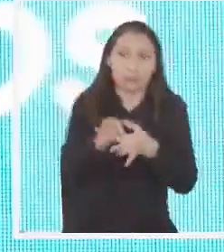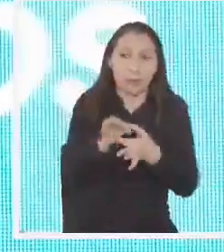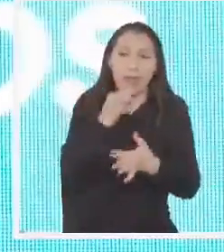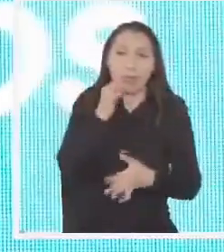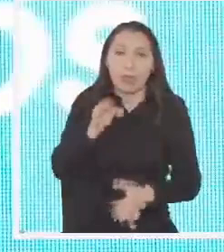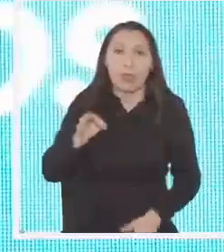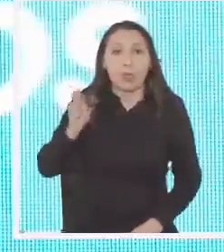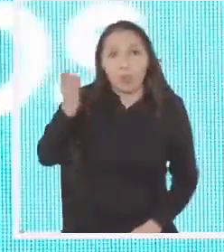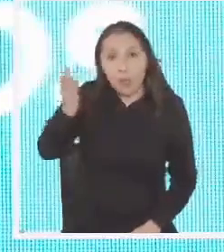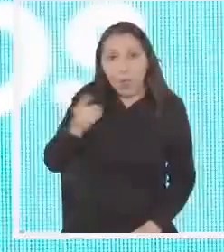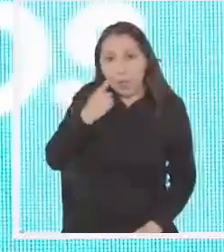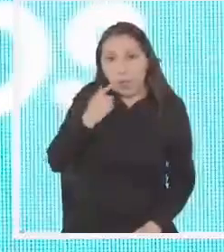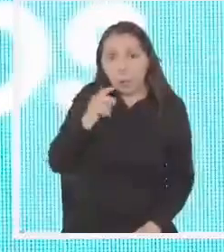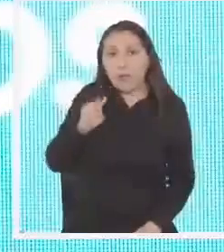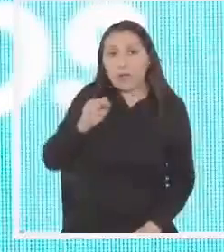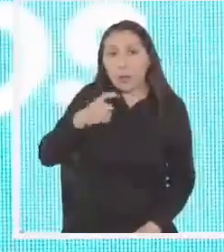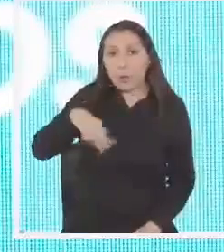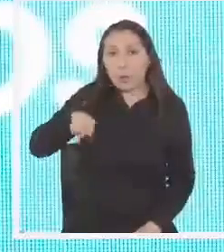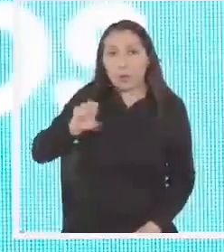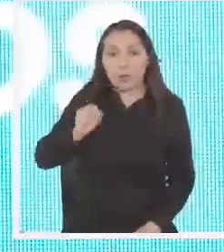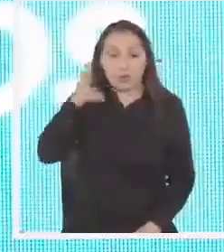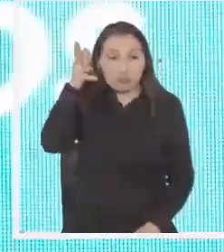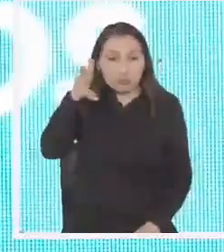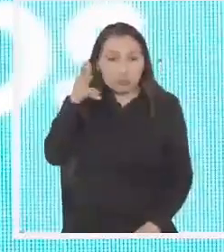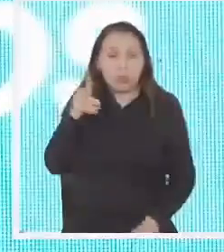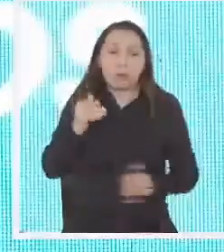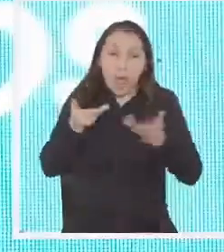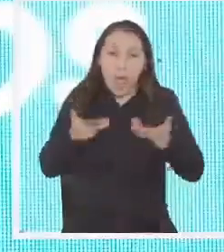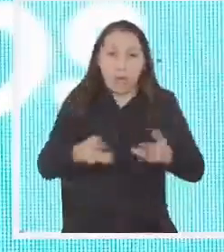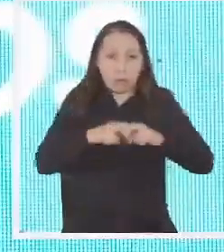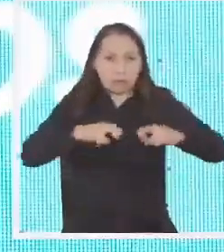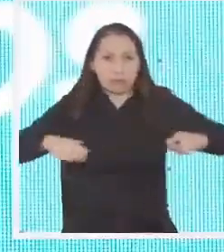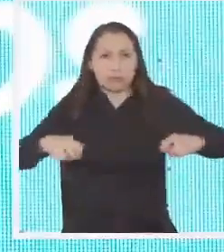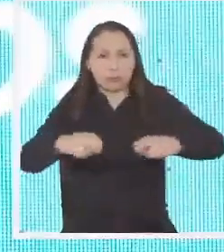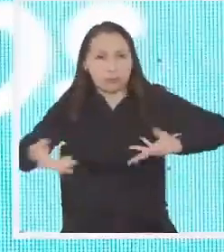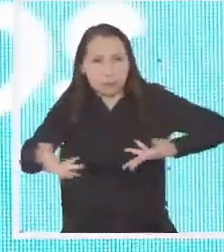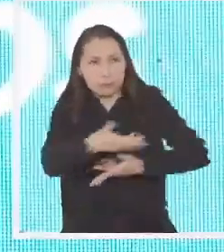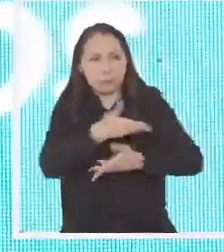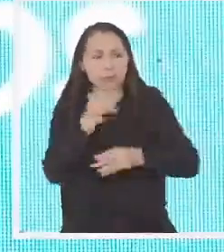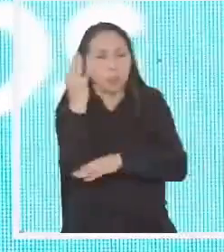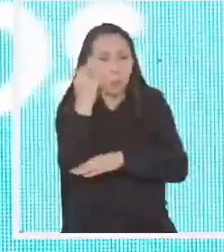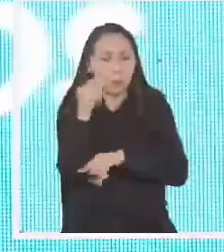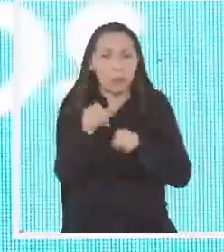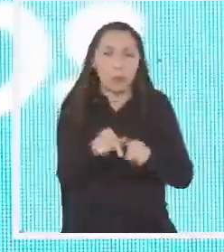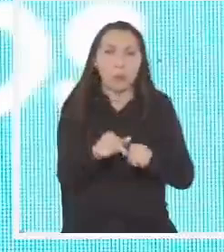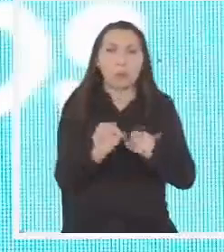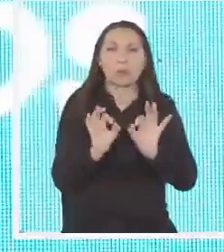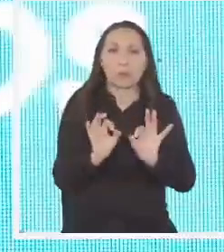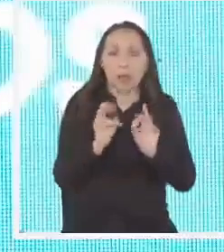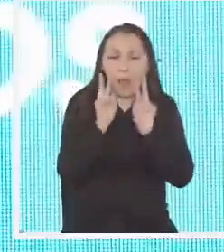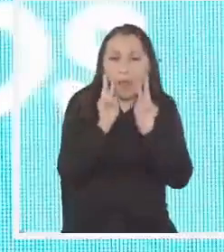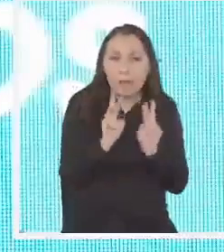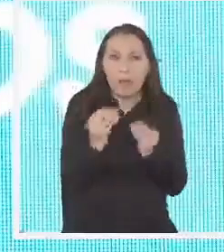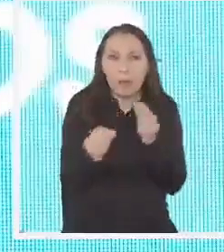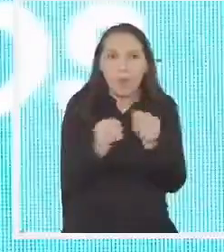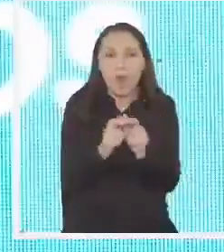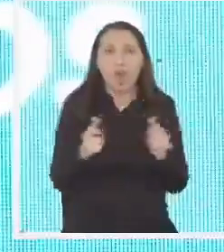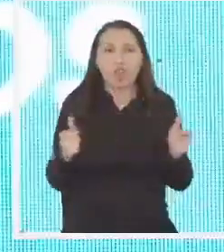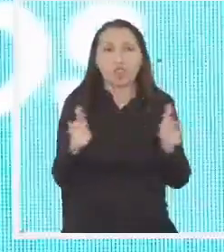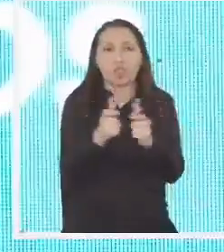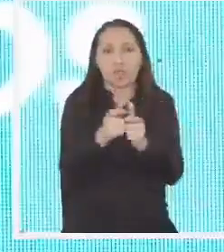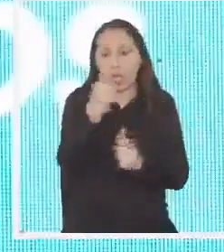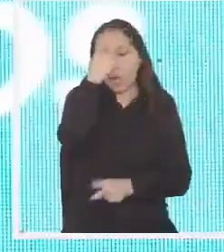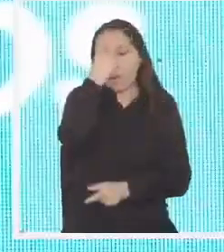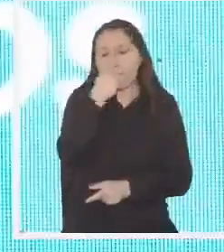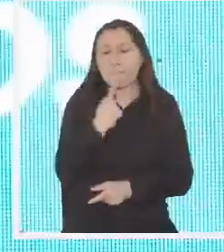planteaba Juan Armando Vicuña para que establezcamos una mesa ya para revisar en particular la situación del Consejo de Monumentos